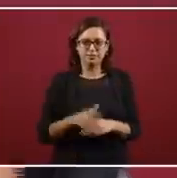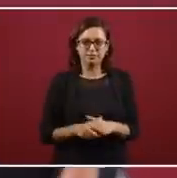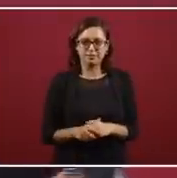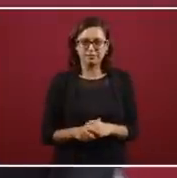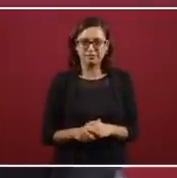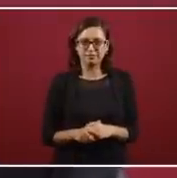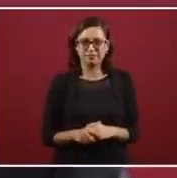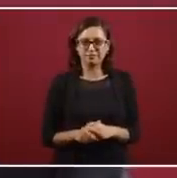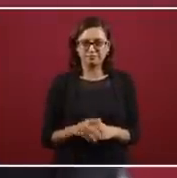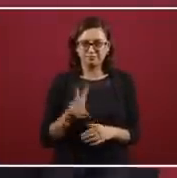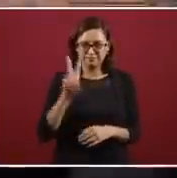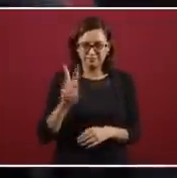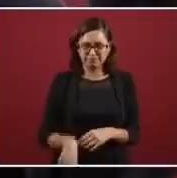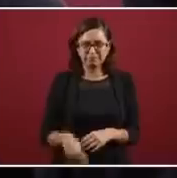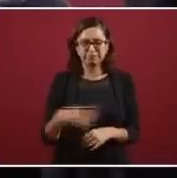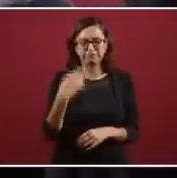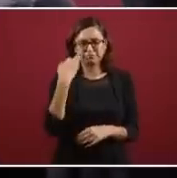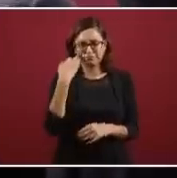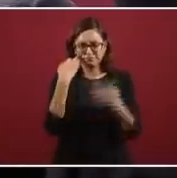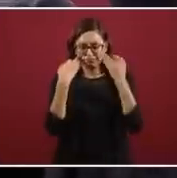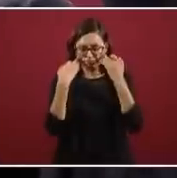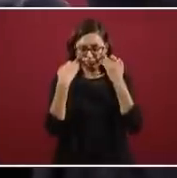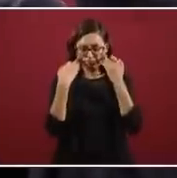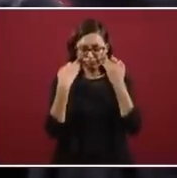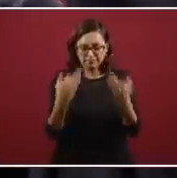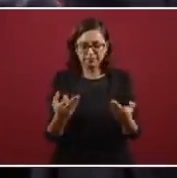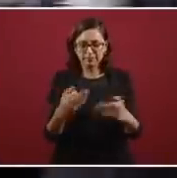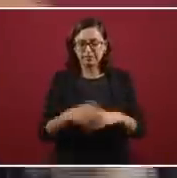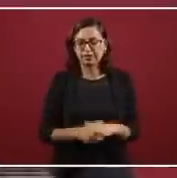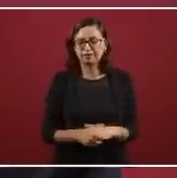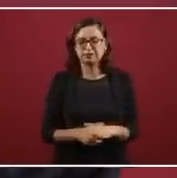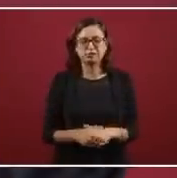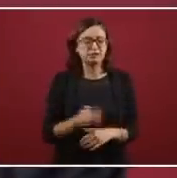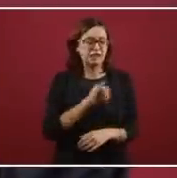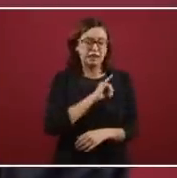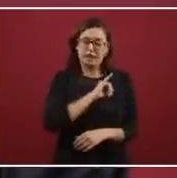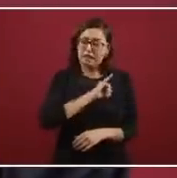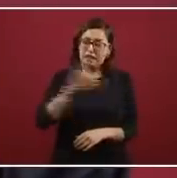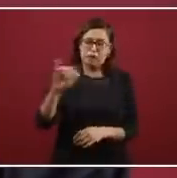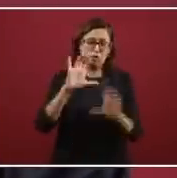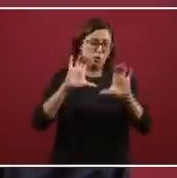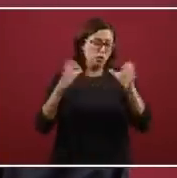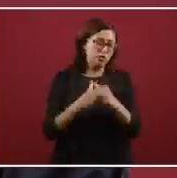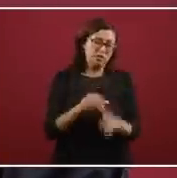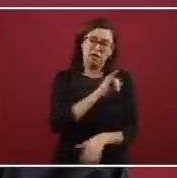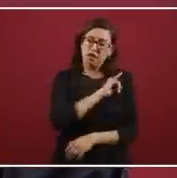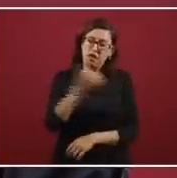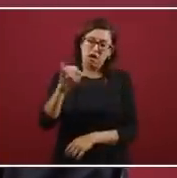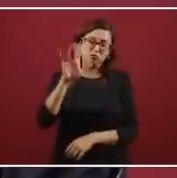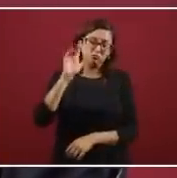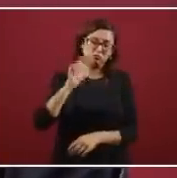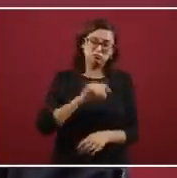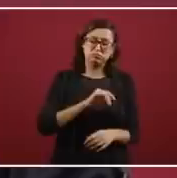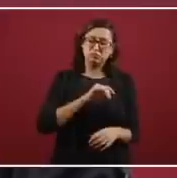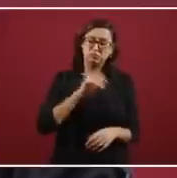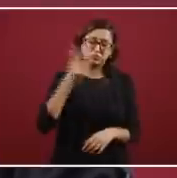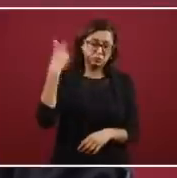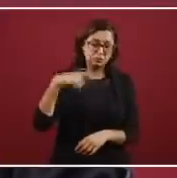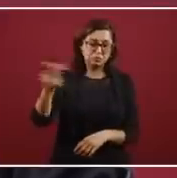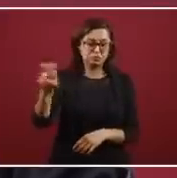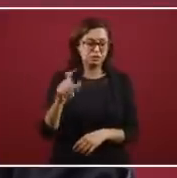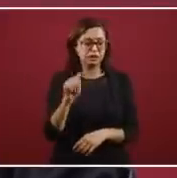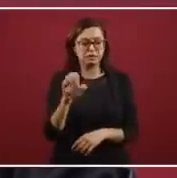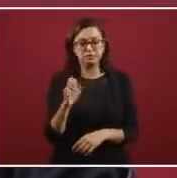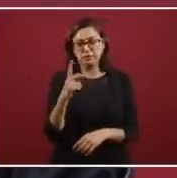Me consta, van hasta las comunidades más apartadas. Les hablaba yo de Tepeji